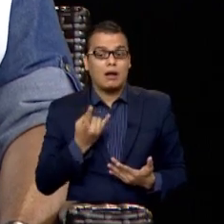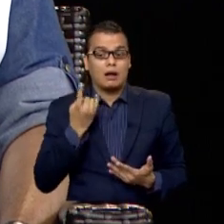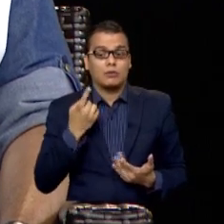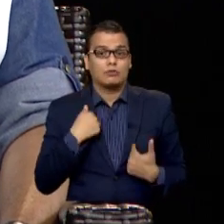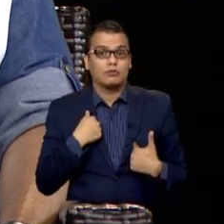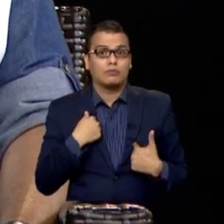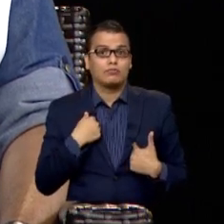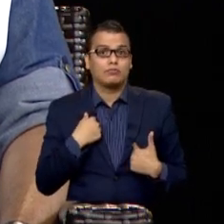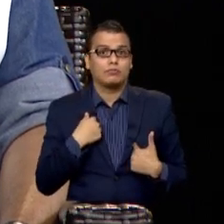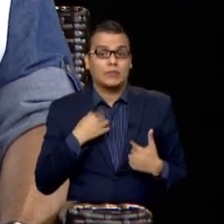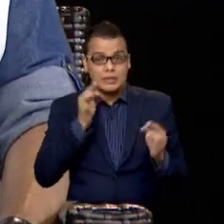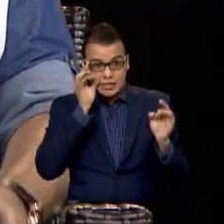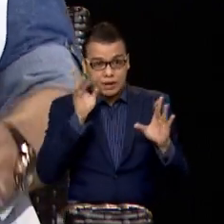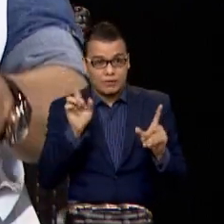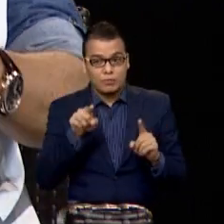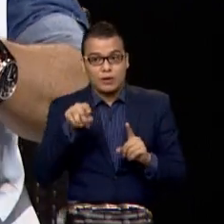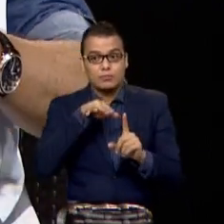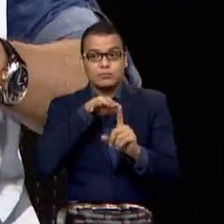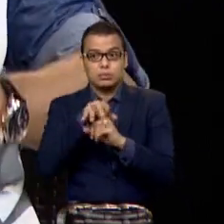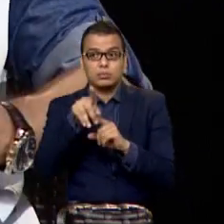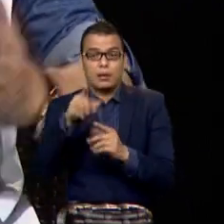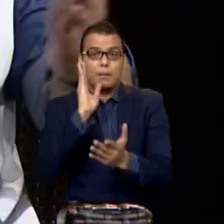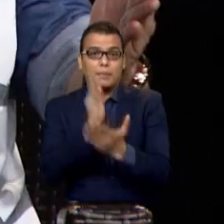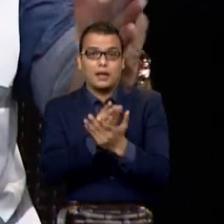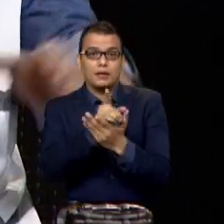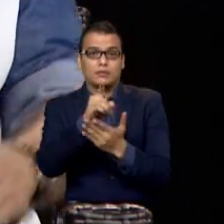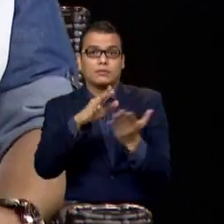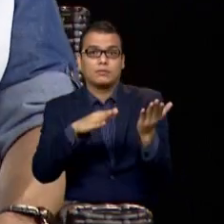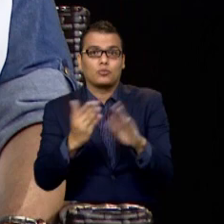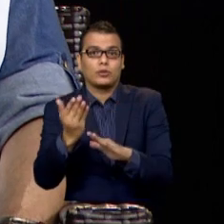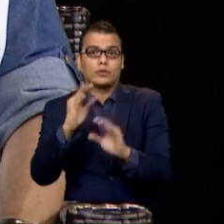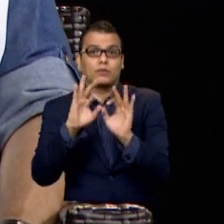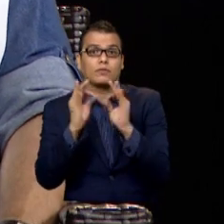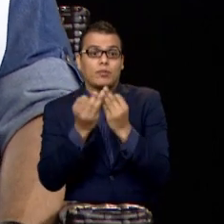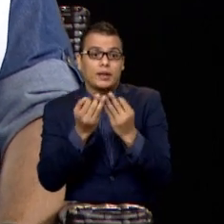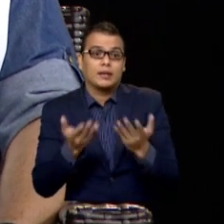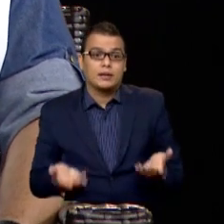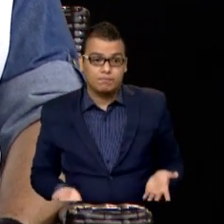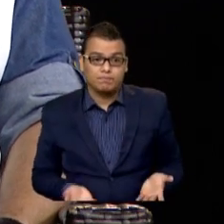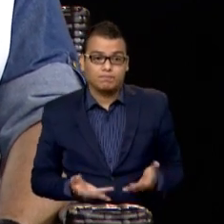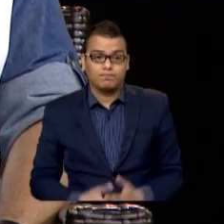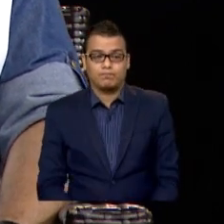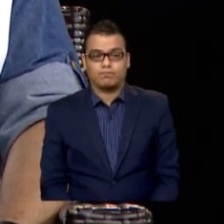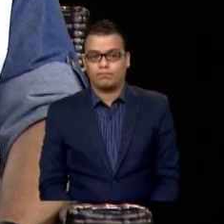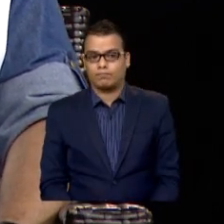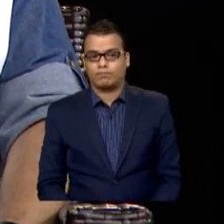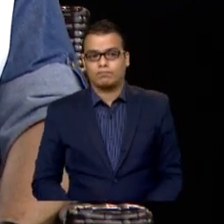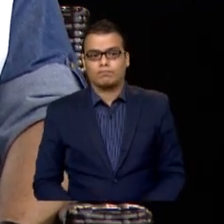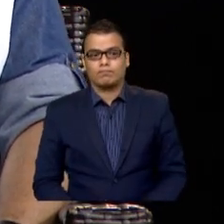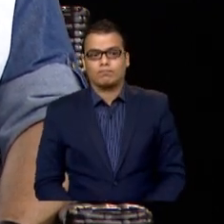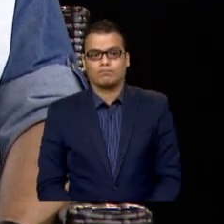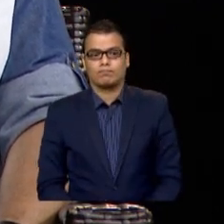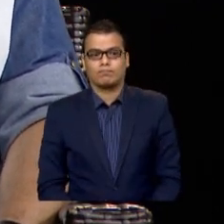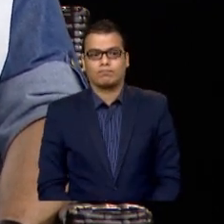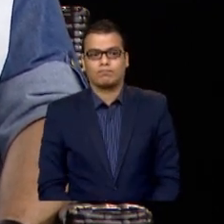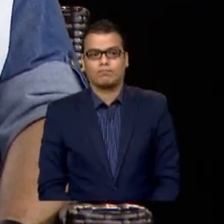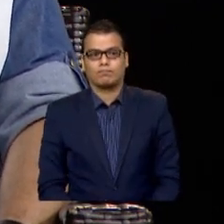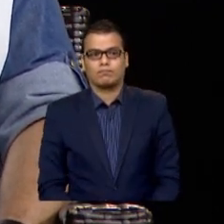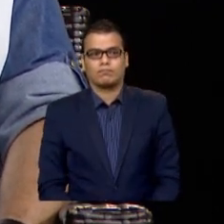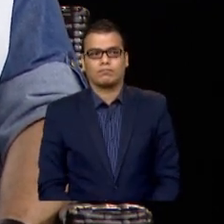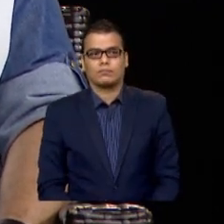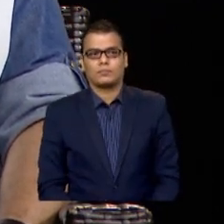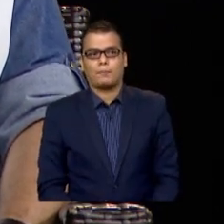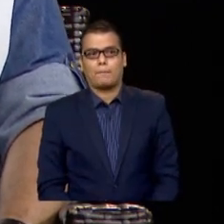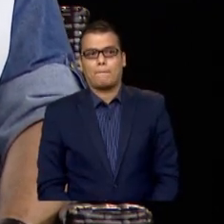tenga una enfermedad muy grave, pero puede ser quien lleve el virus a casa donde está el abuelo y la abuela, que tienen una cardiopatía,